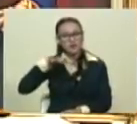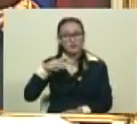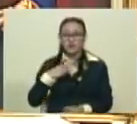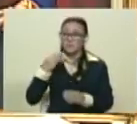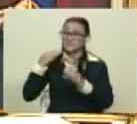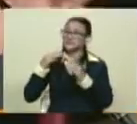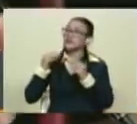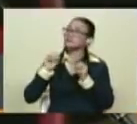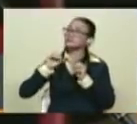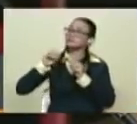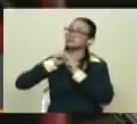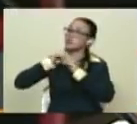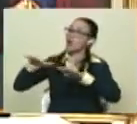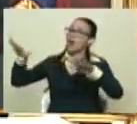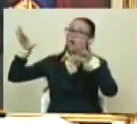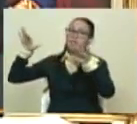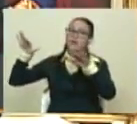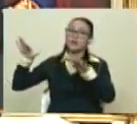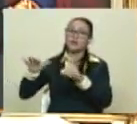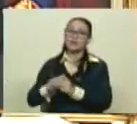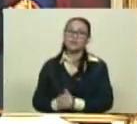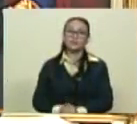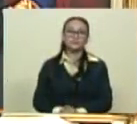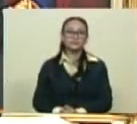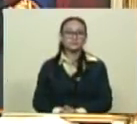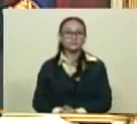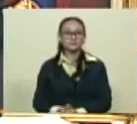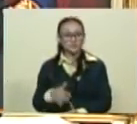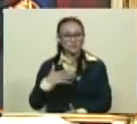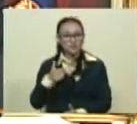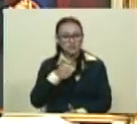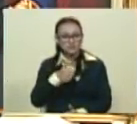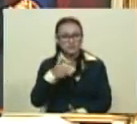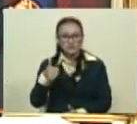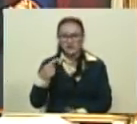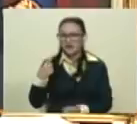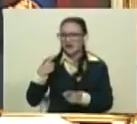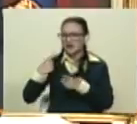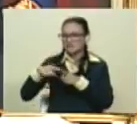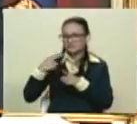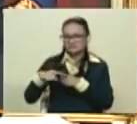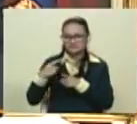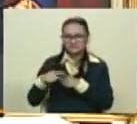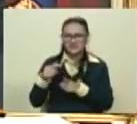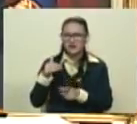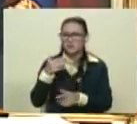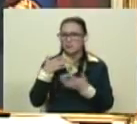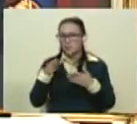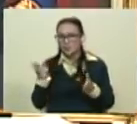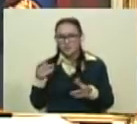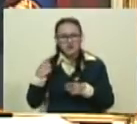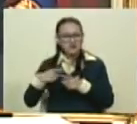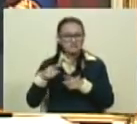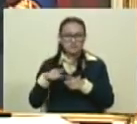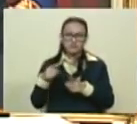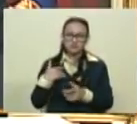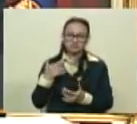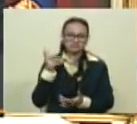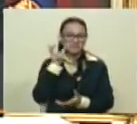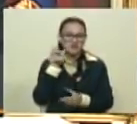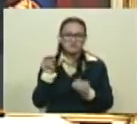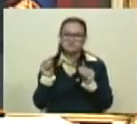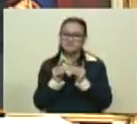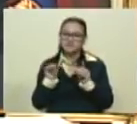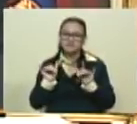mensaje. Ustedes lo pueden conseguir en cada una de las alocuciones, intervenciones públicas. Igual que